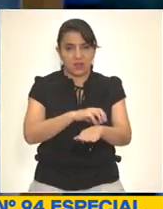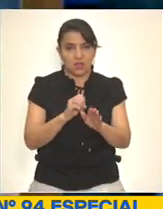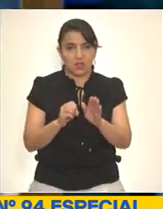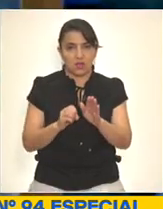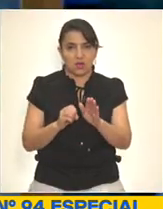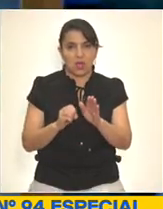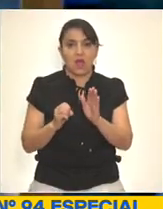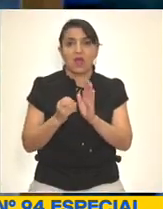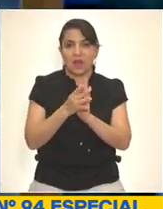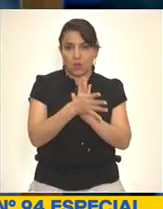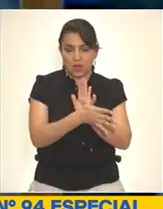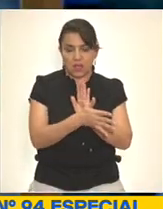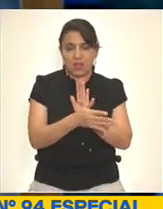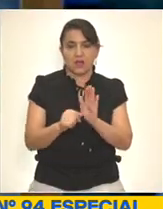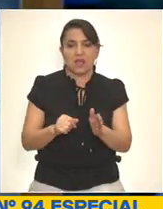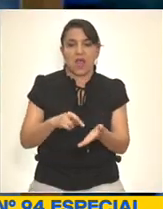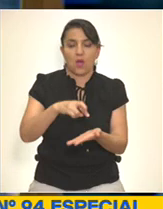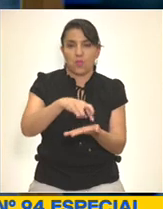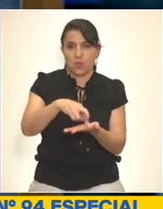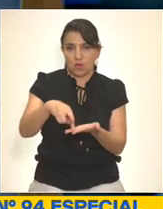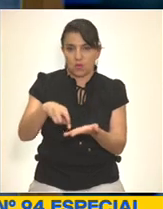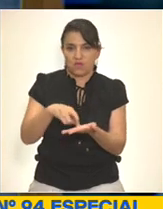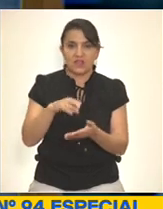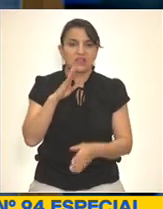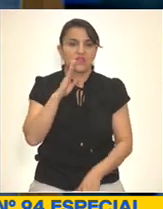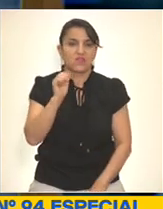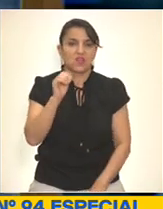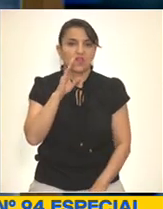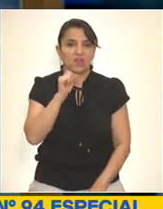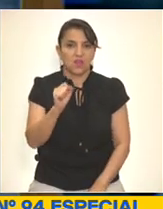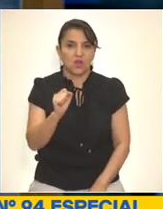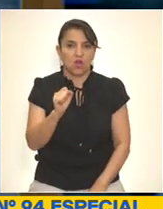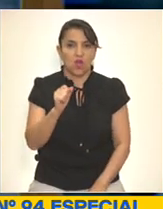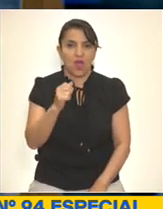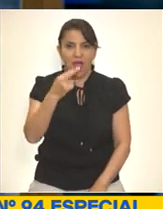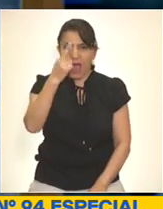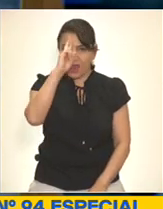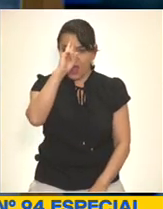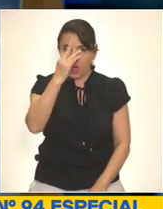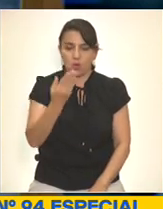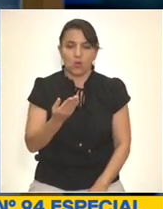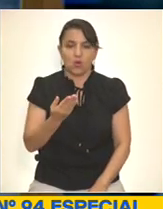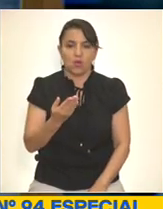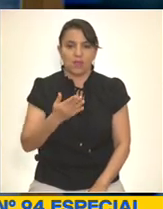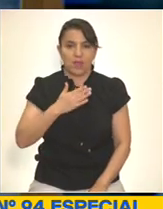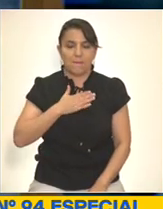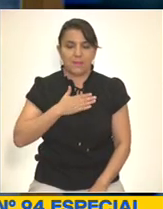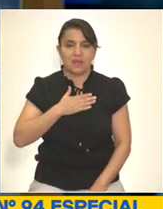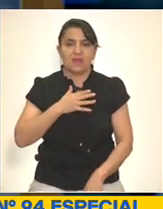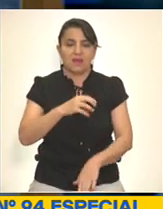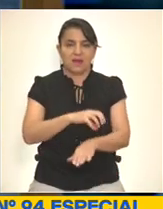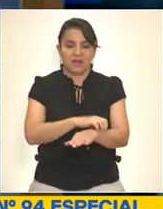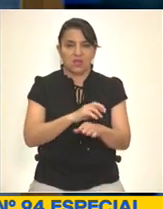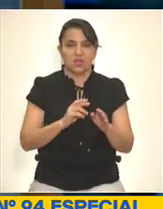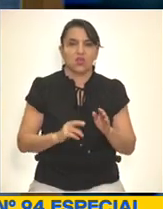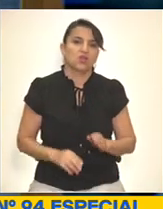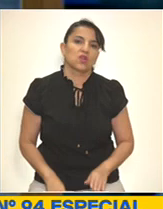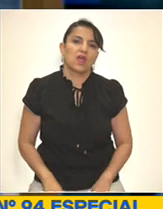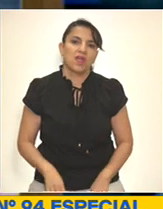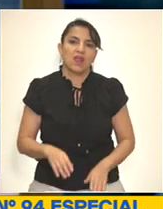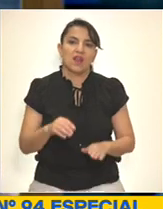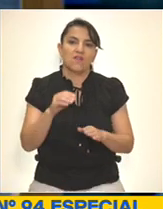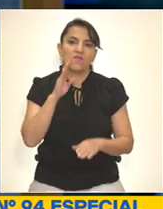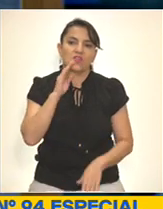Araucanía y de las provincias del Biobío y Arauco, de nuestra o de mi región del Biobío. Luego de